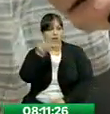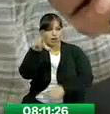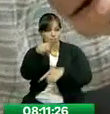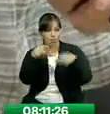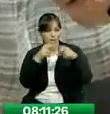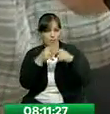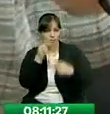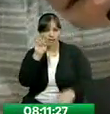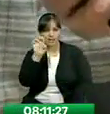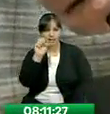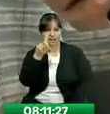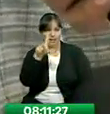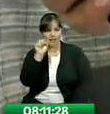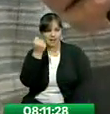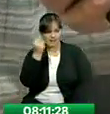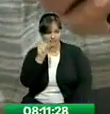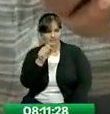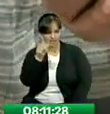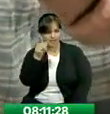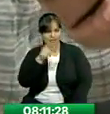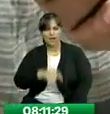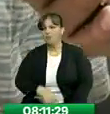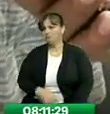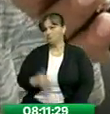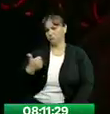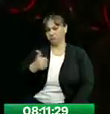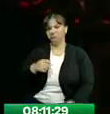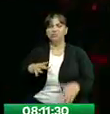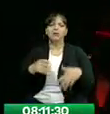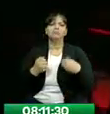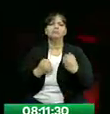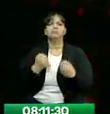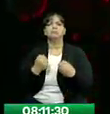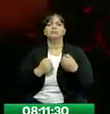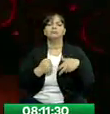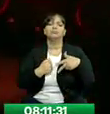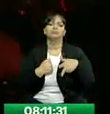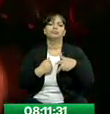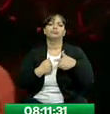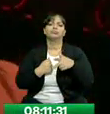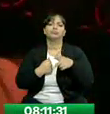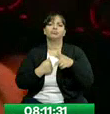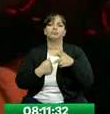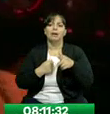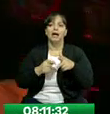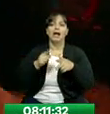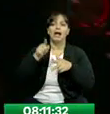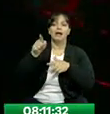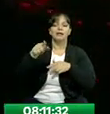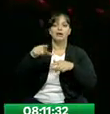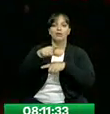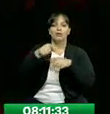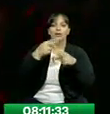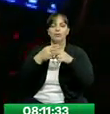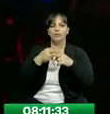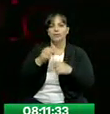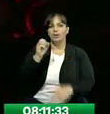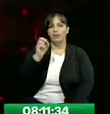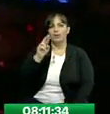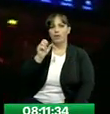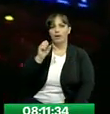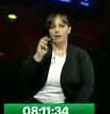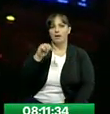al alza buscada en ese transcurso llegamos a esta que se logra gonzález donde